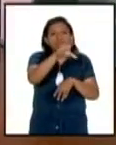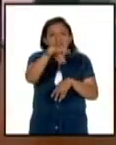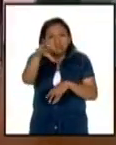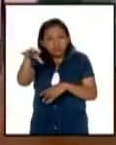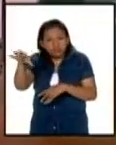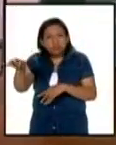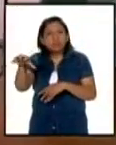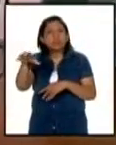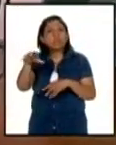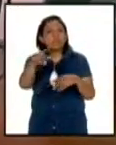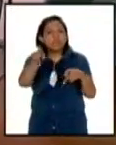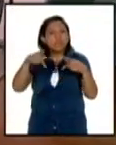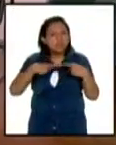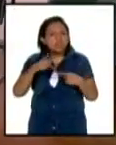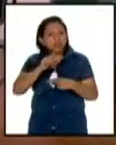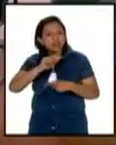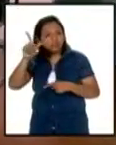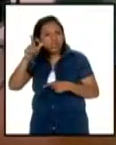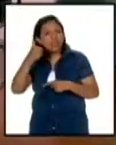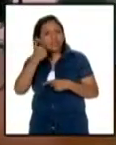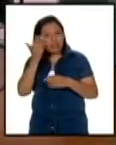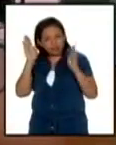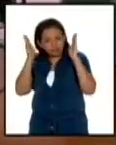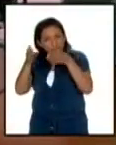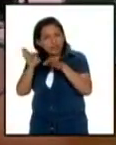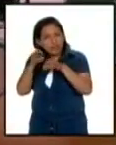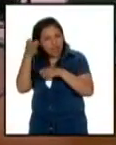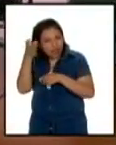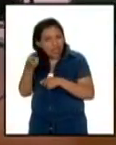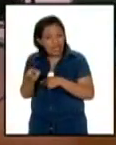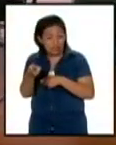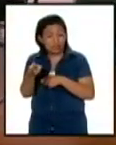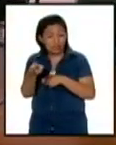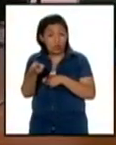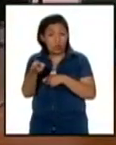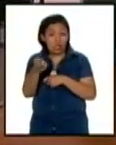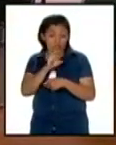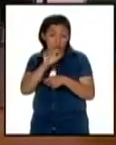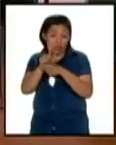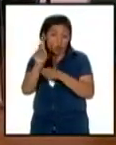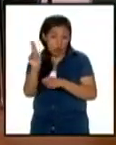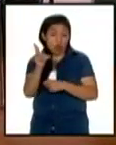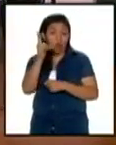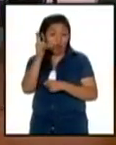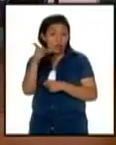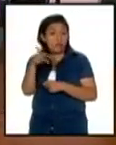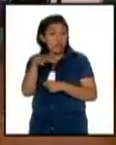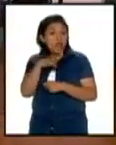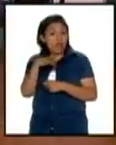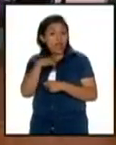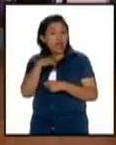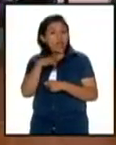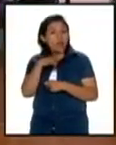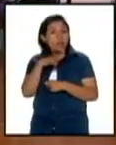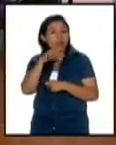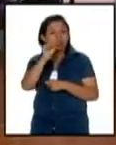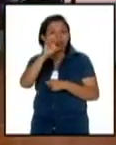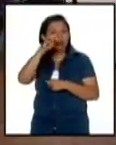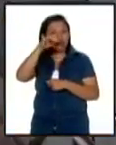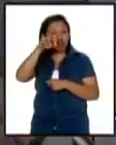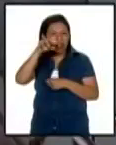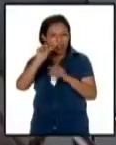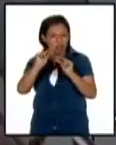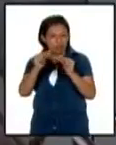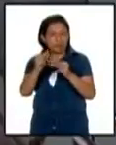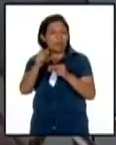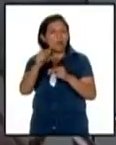más profesionales que estamos trabajando en esta área, especialmente la universidad, pues tiene ya un seminario de envejecimiento